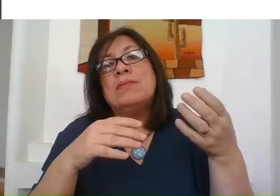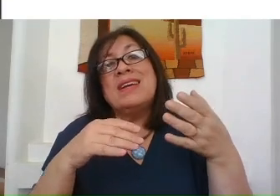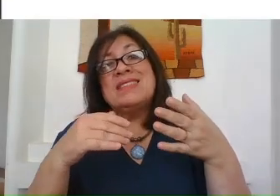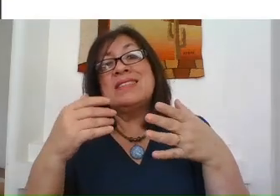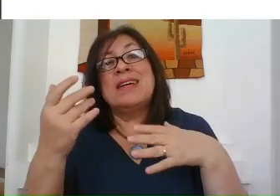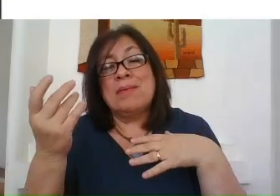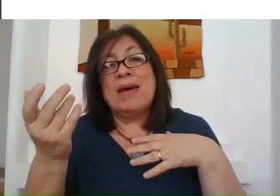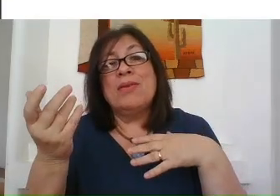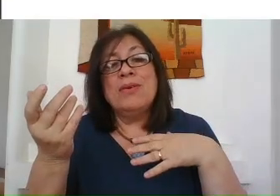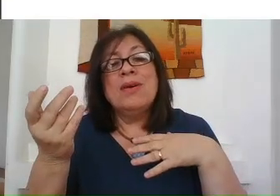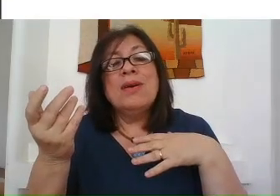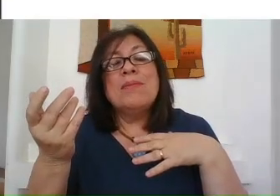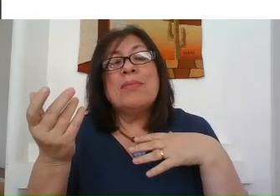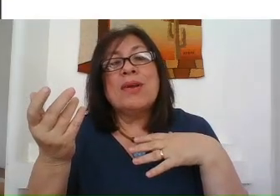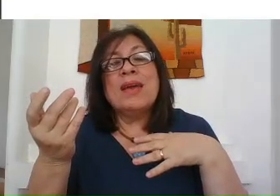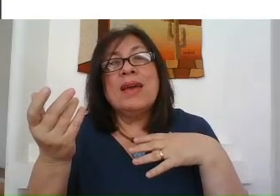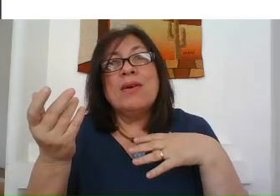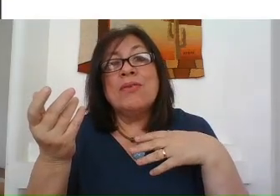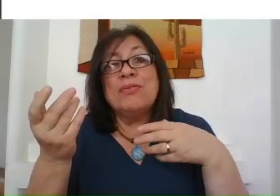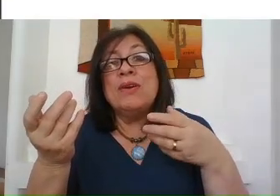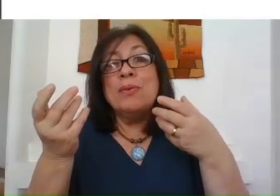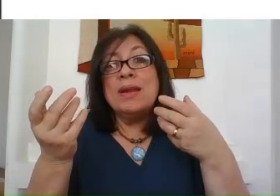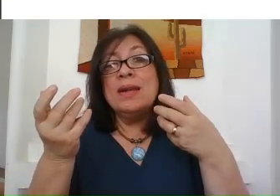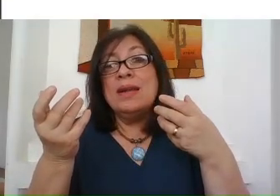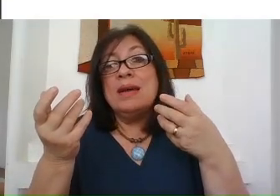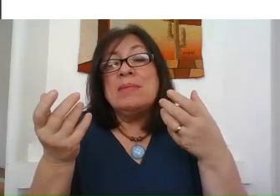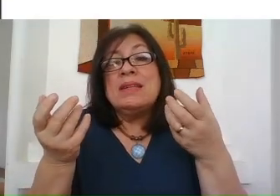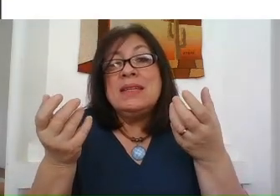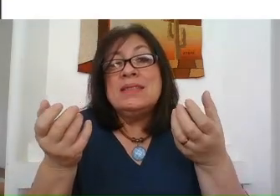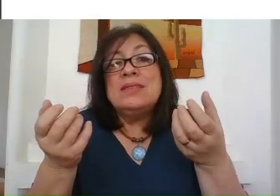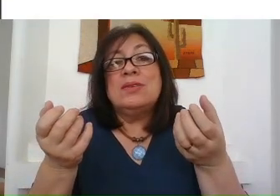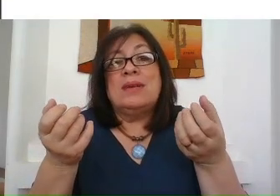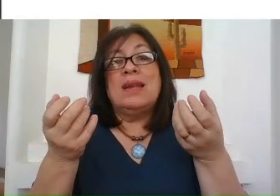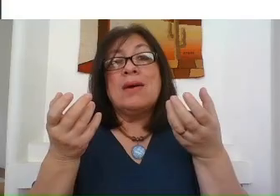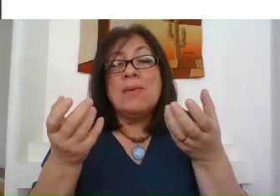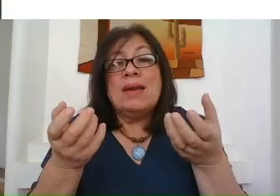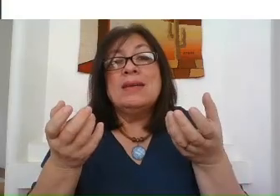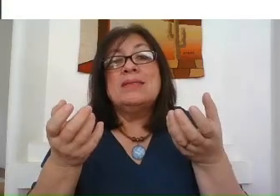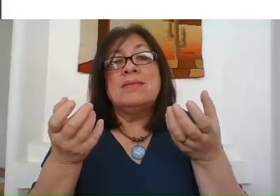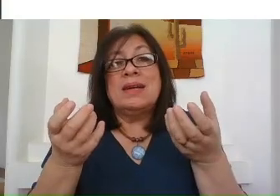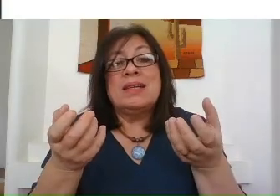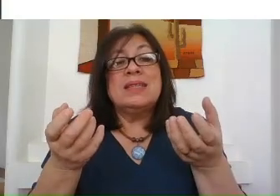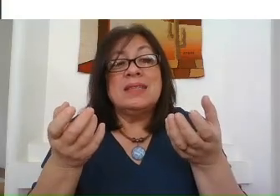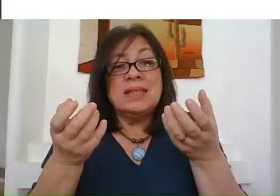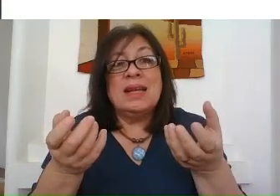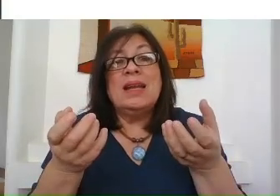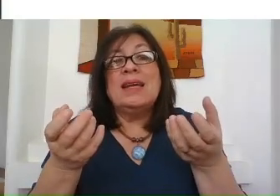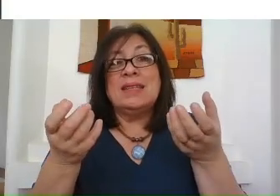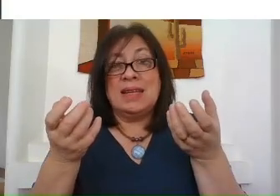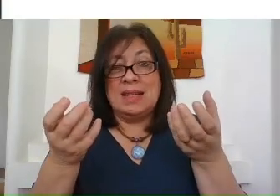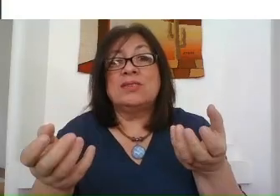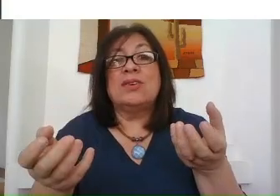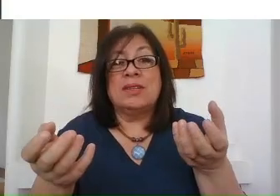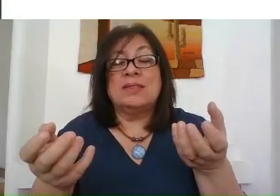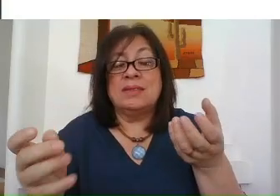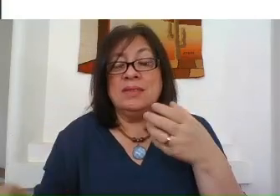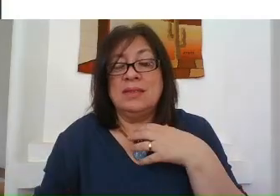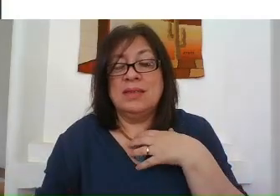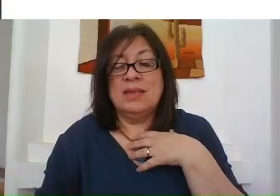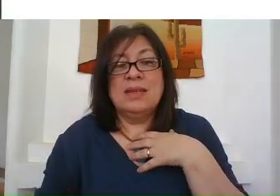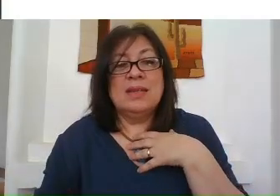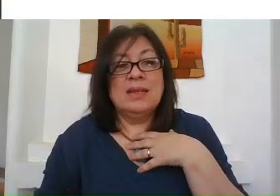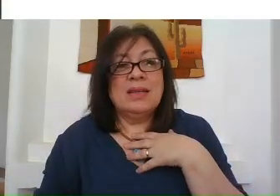o exacerbado, porque configuran las matrices sobre las cuales se van a sentar las